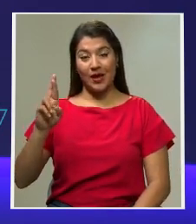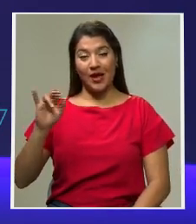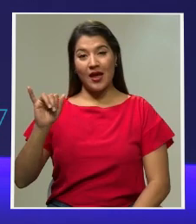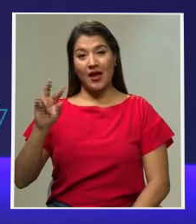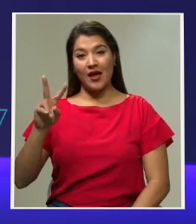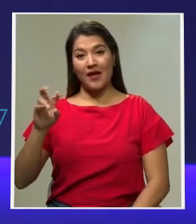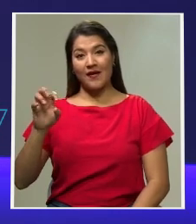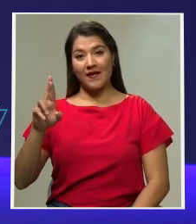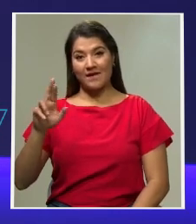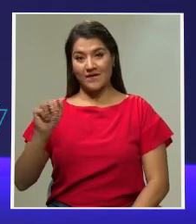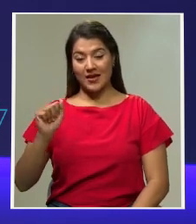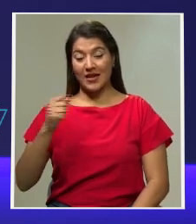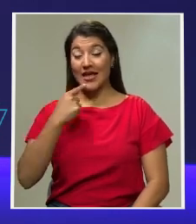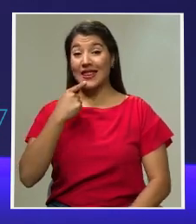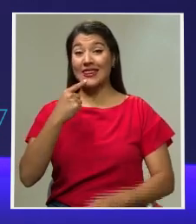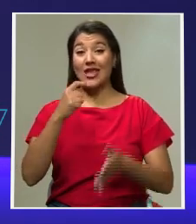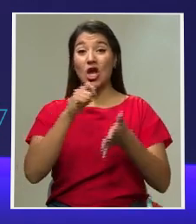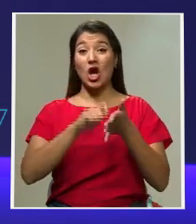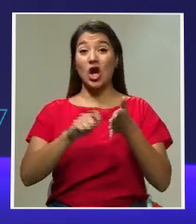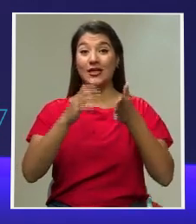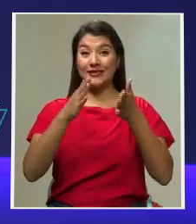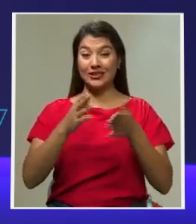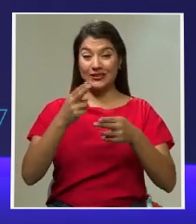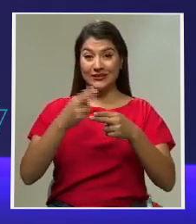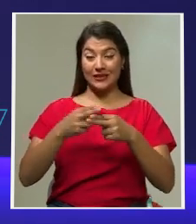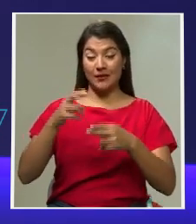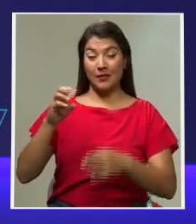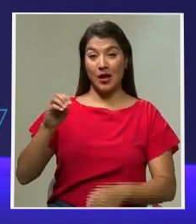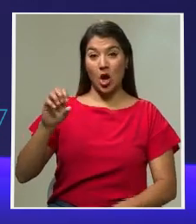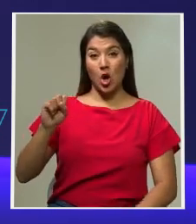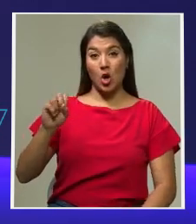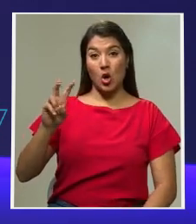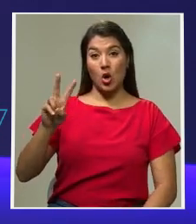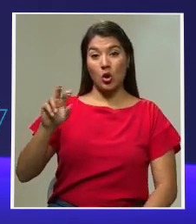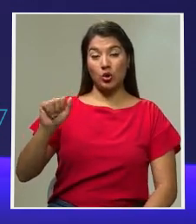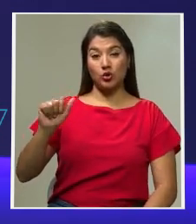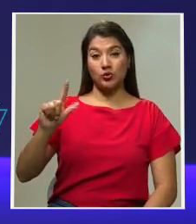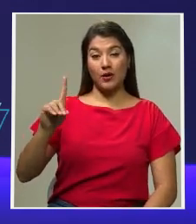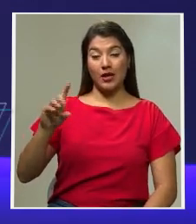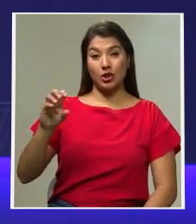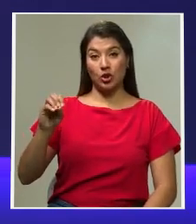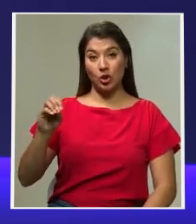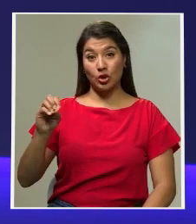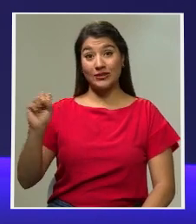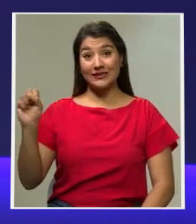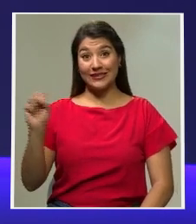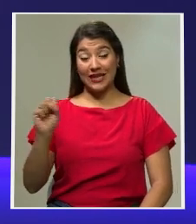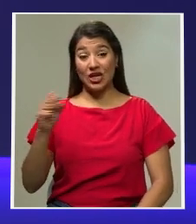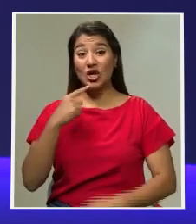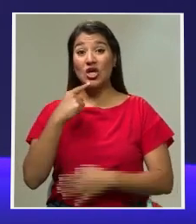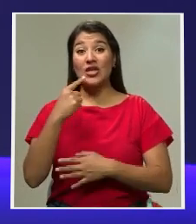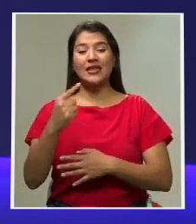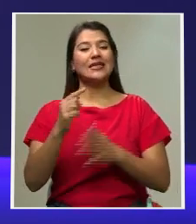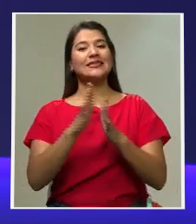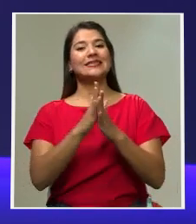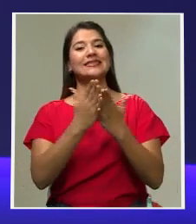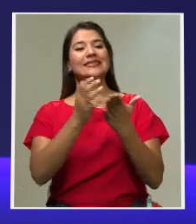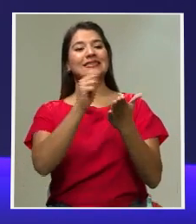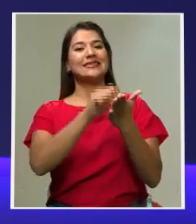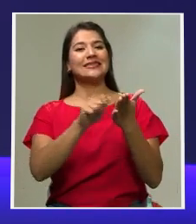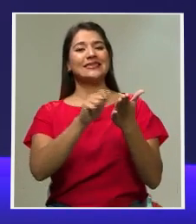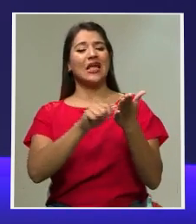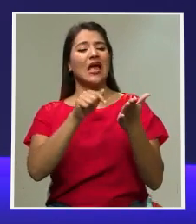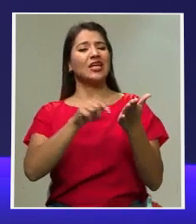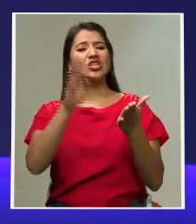Decía el escritor Osvaldo Soriano que la literatura no va a morir nunca porque las personas tienen